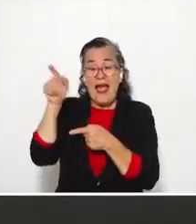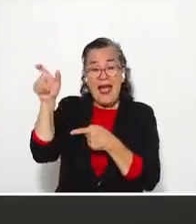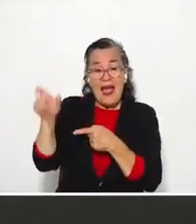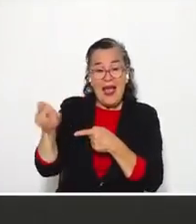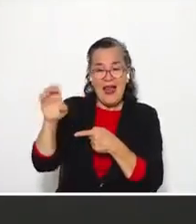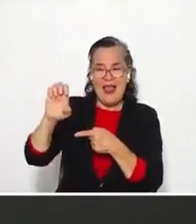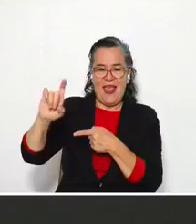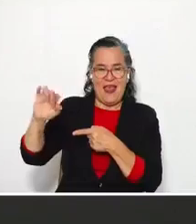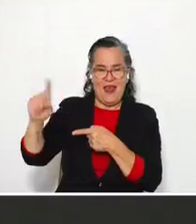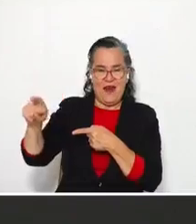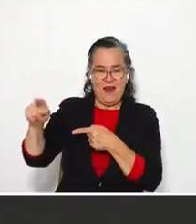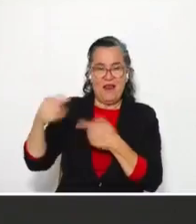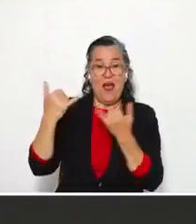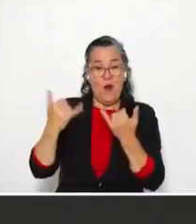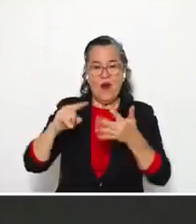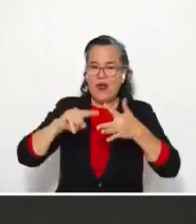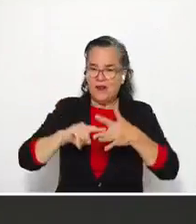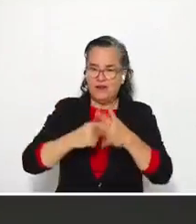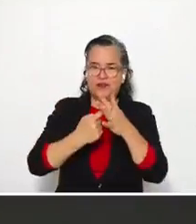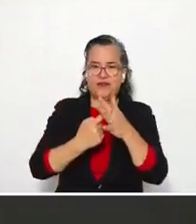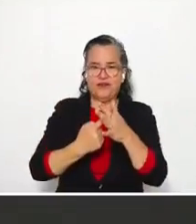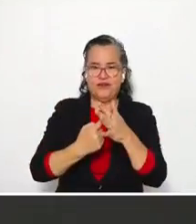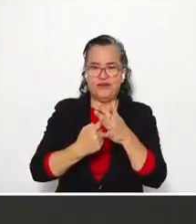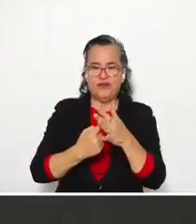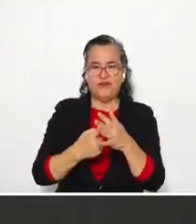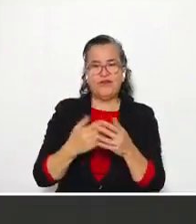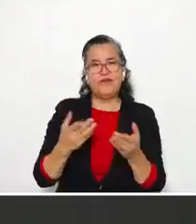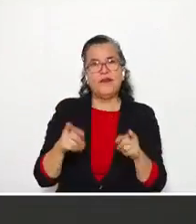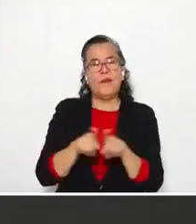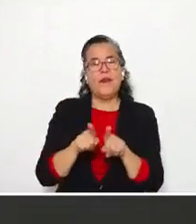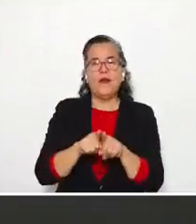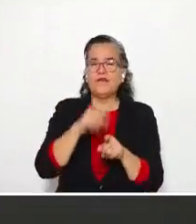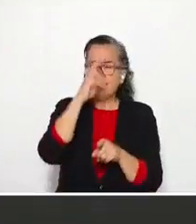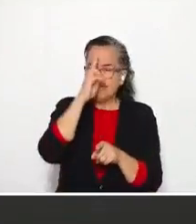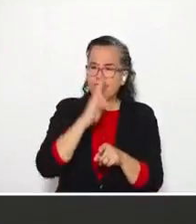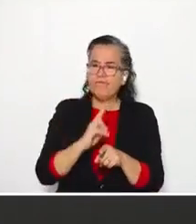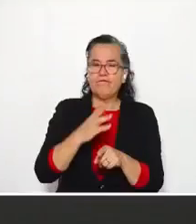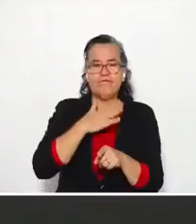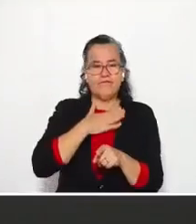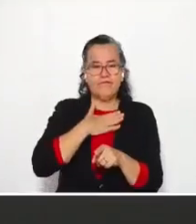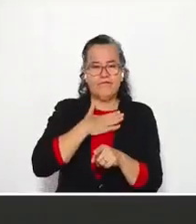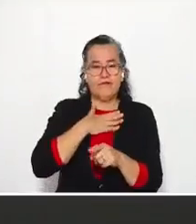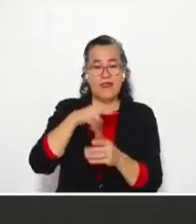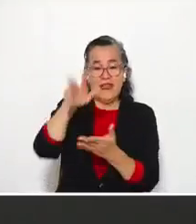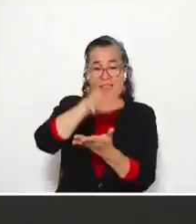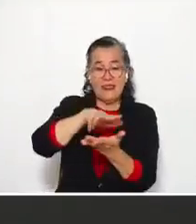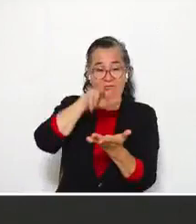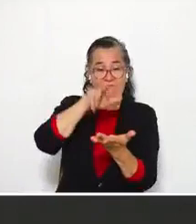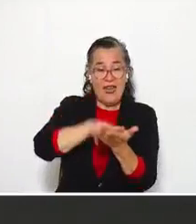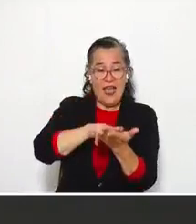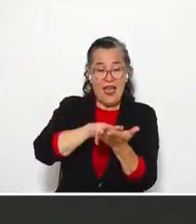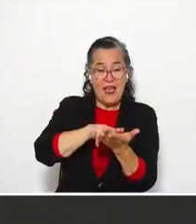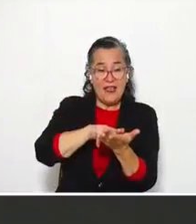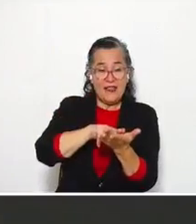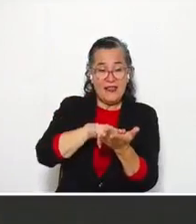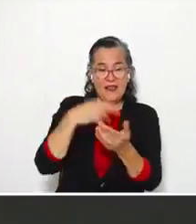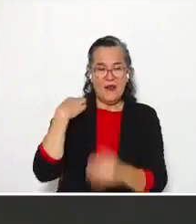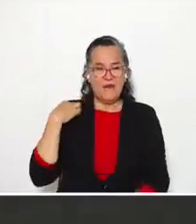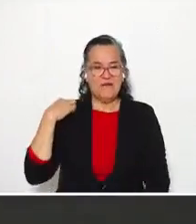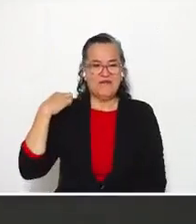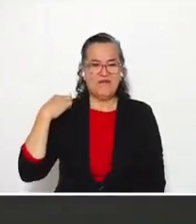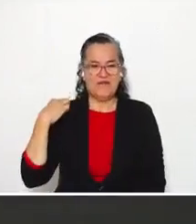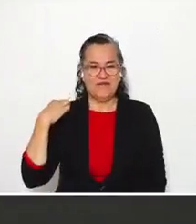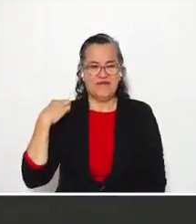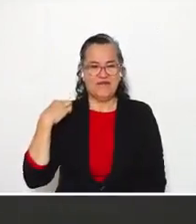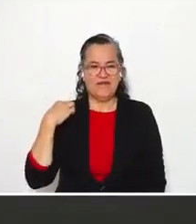Por otra parte, un honor para mí que sea el SINAES el que me invita.